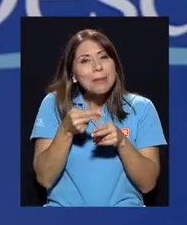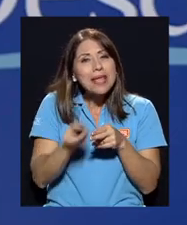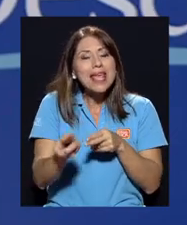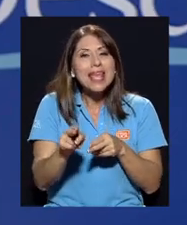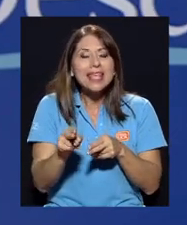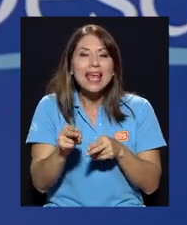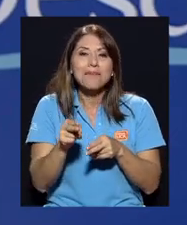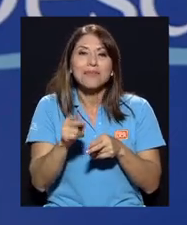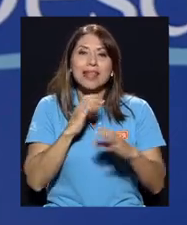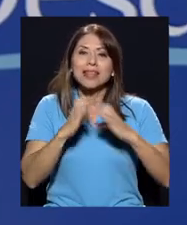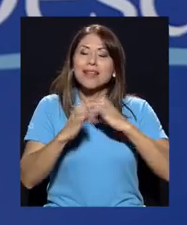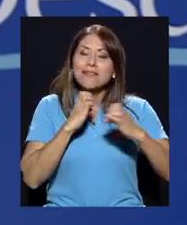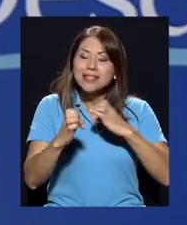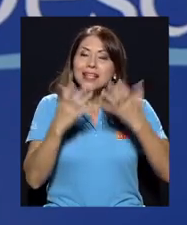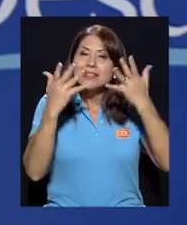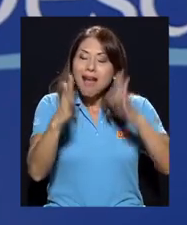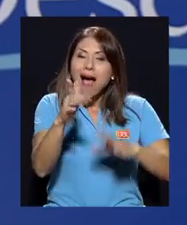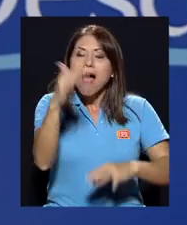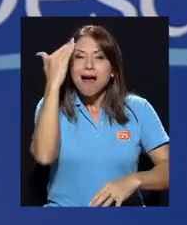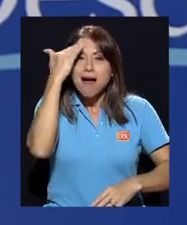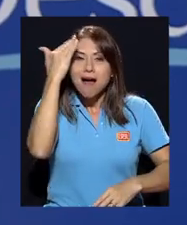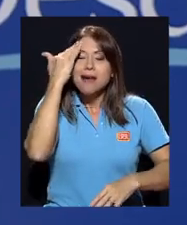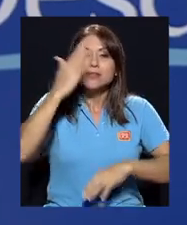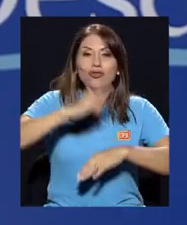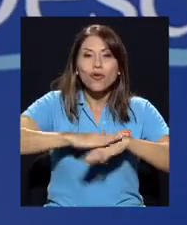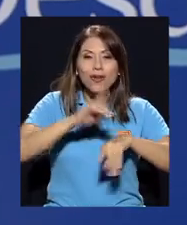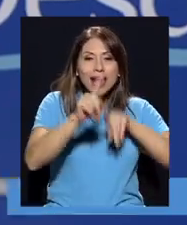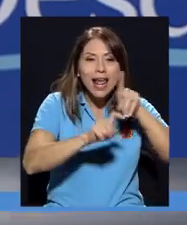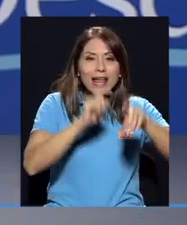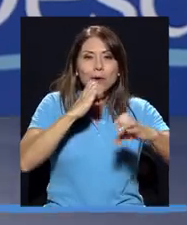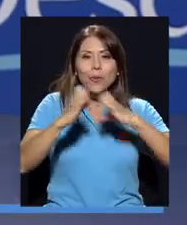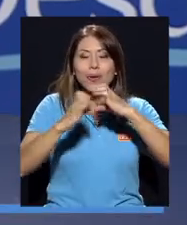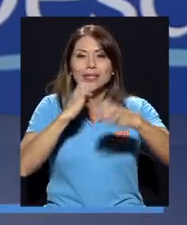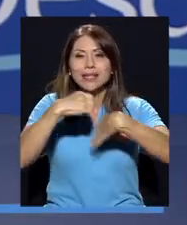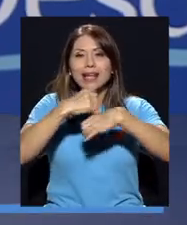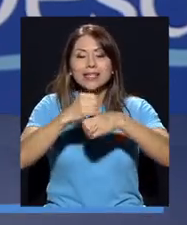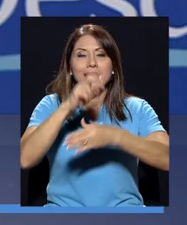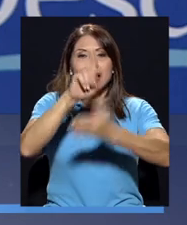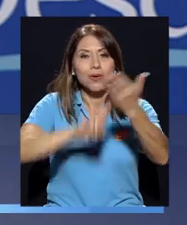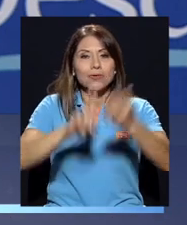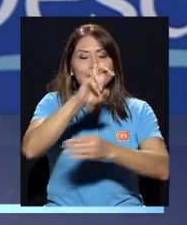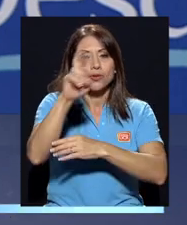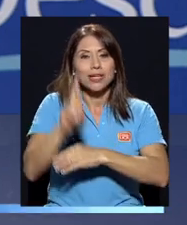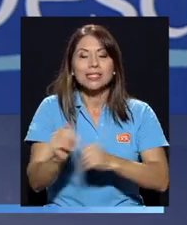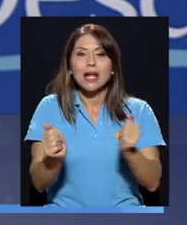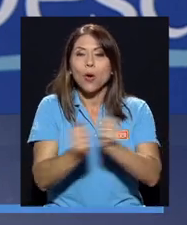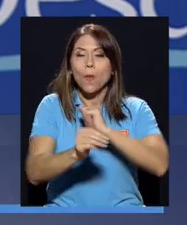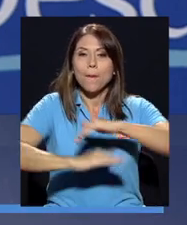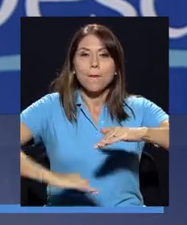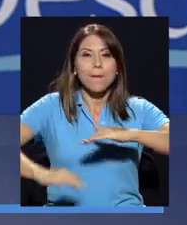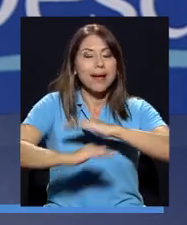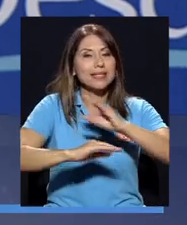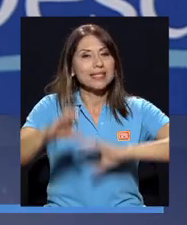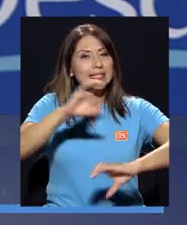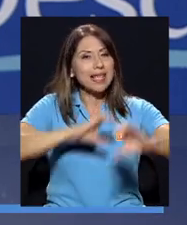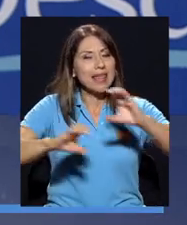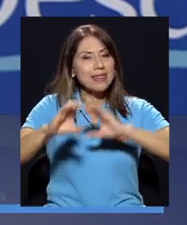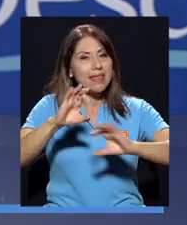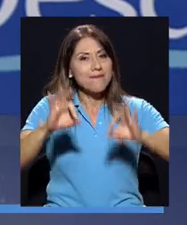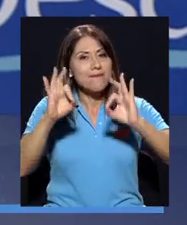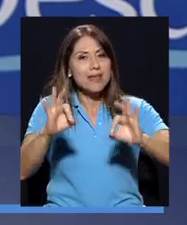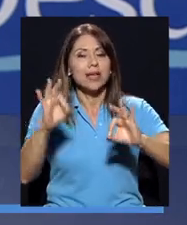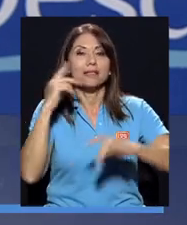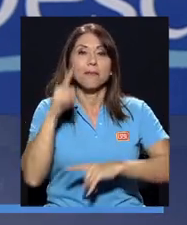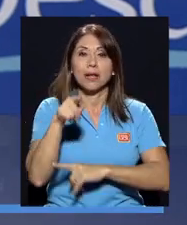les haya dado un poquito de detalles sobre esta encuesta hecha por la universidad de costa rica con bases completamente científicas para que